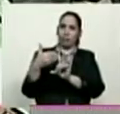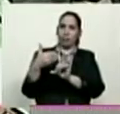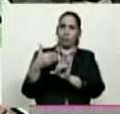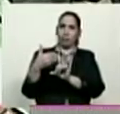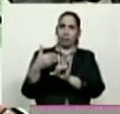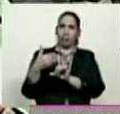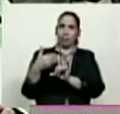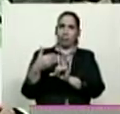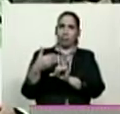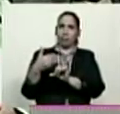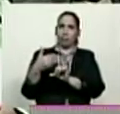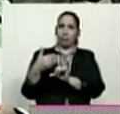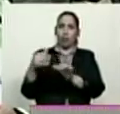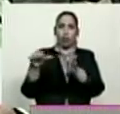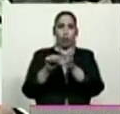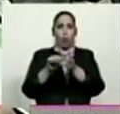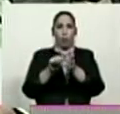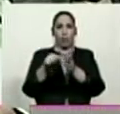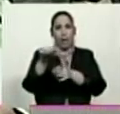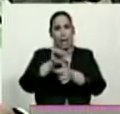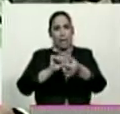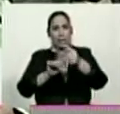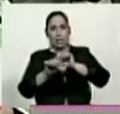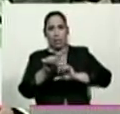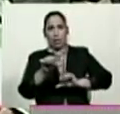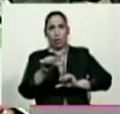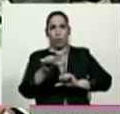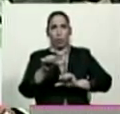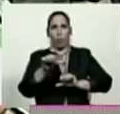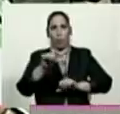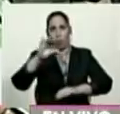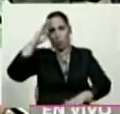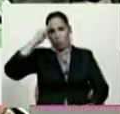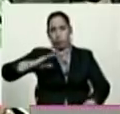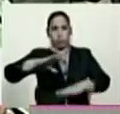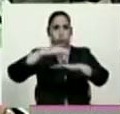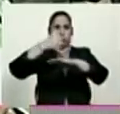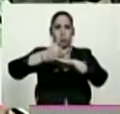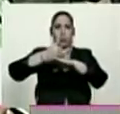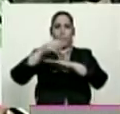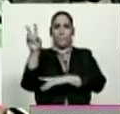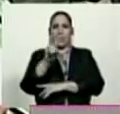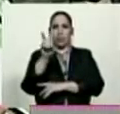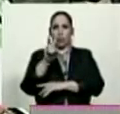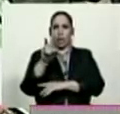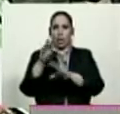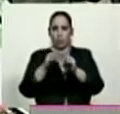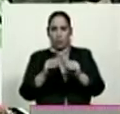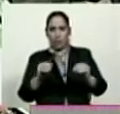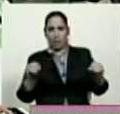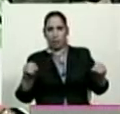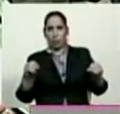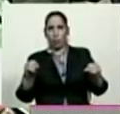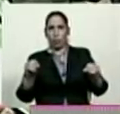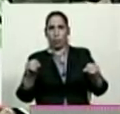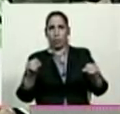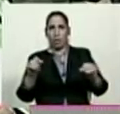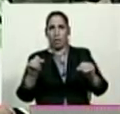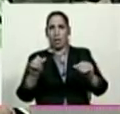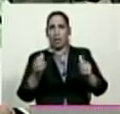donde salieron heridos unos tenientes venezolanos en territorio venezolano de San Antonio.